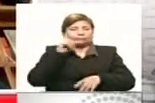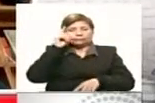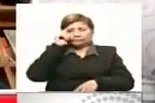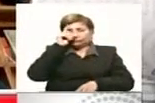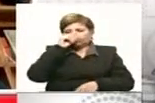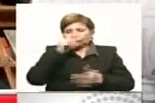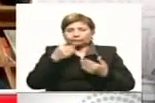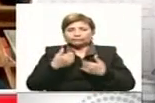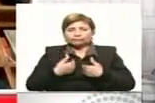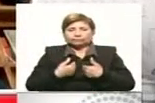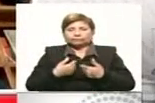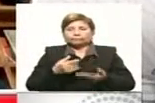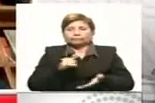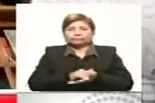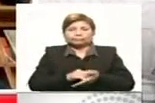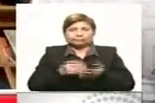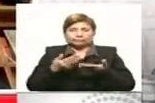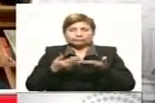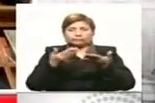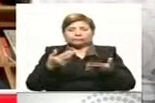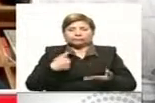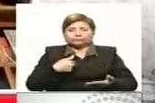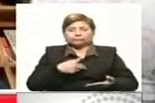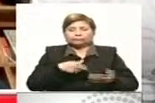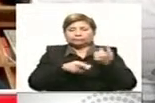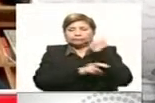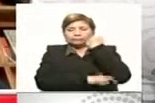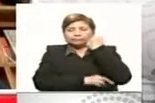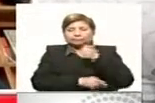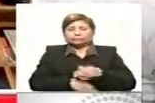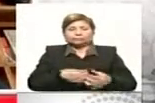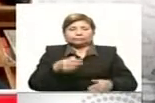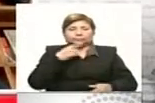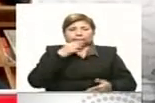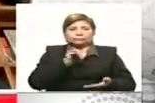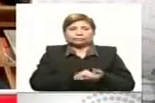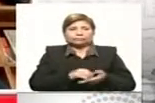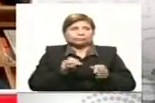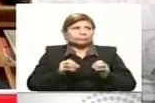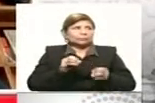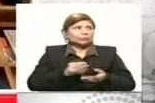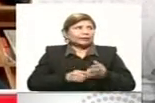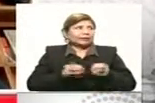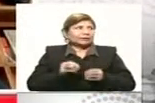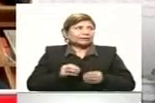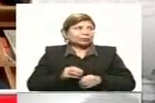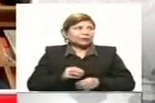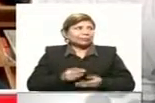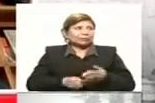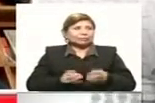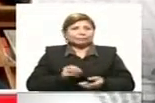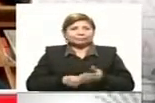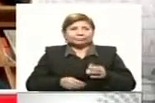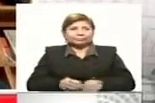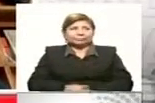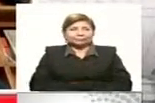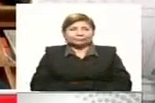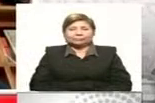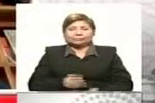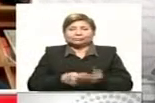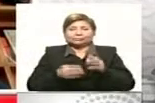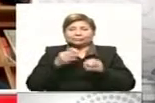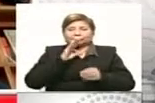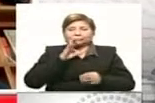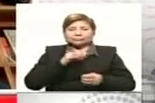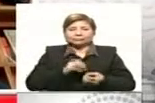difíciles que enfrenta nuestro país. Señora Vázquez Chuquilín, tiene usted el uso de